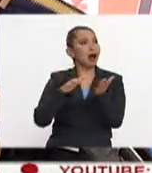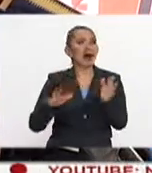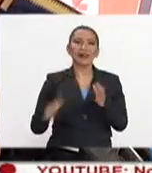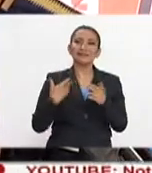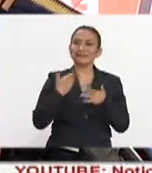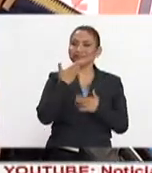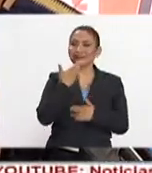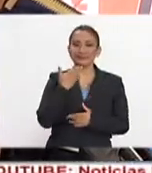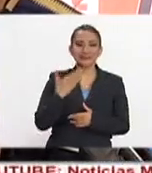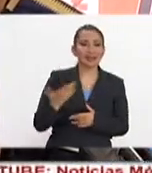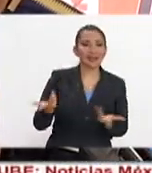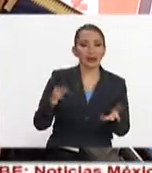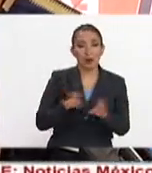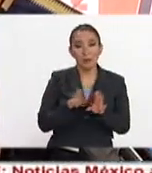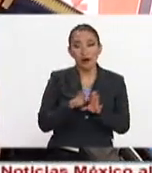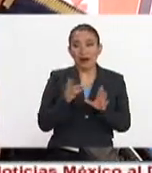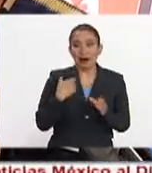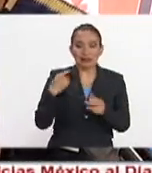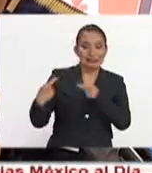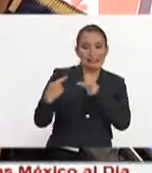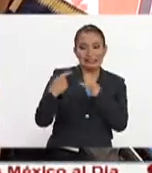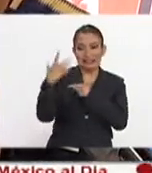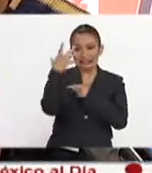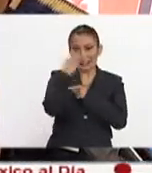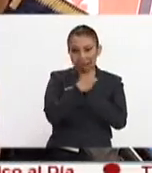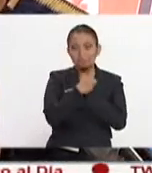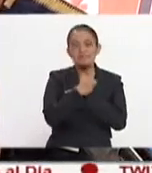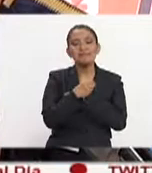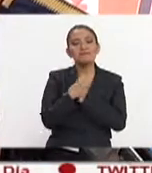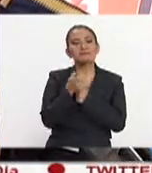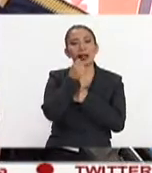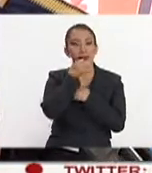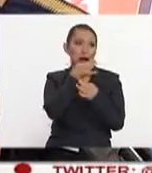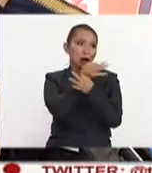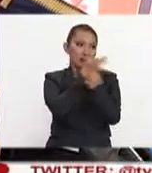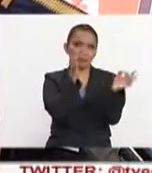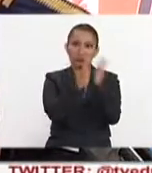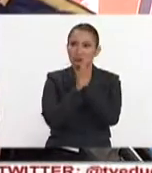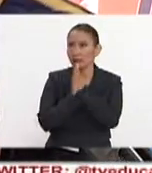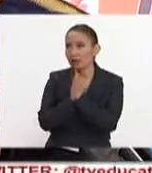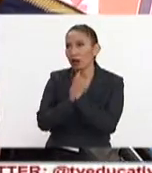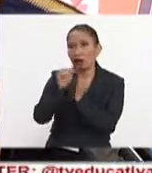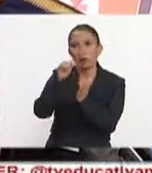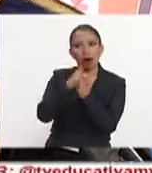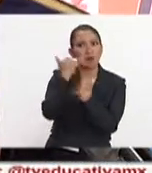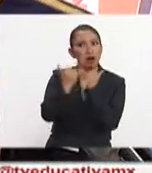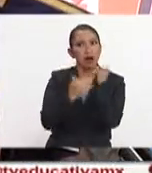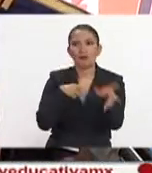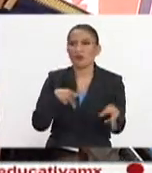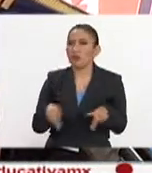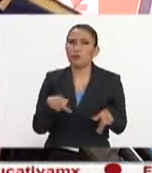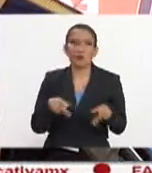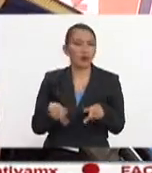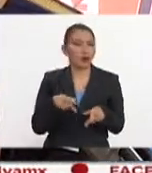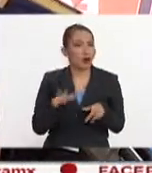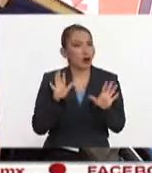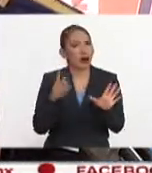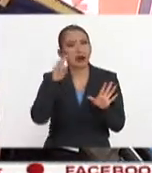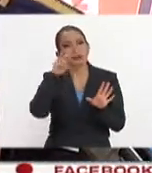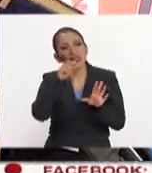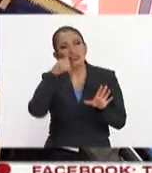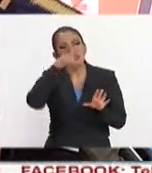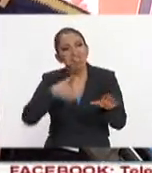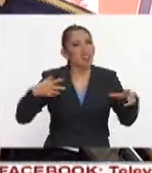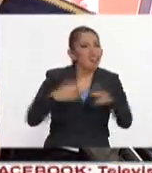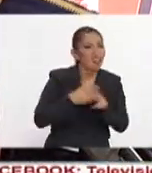llamarlo de alguna manera, es como una disputa muy linda. También mandar un mensaje de que es un juego de fútbol. He visto muchísimos actos